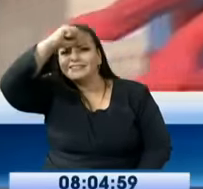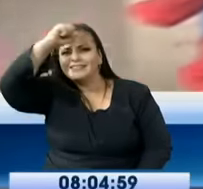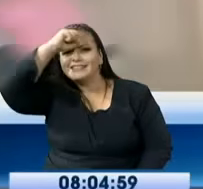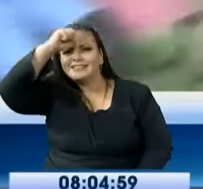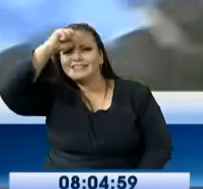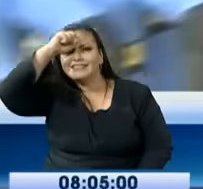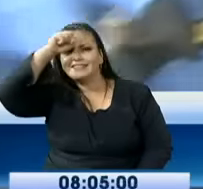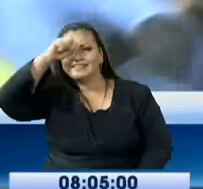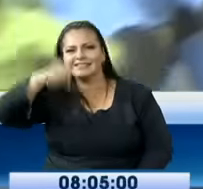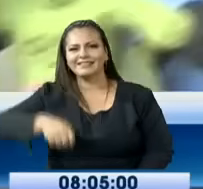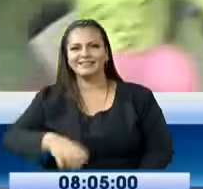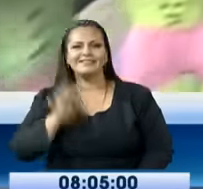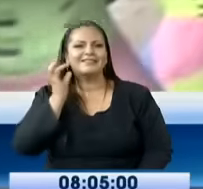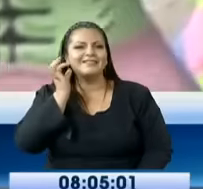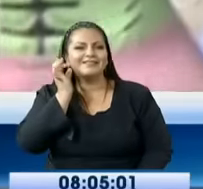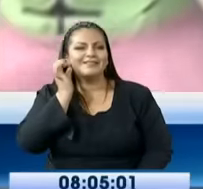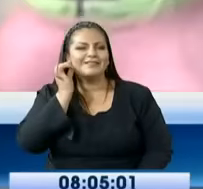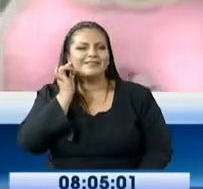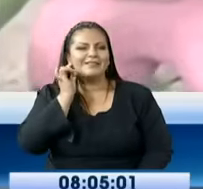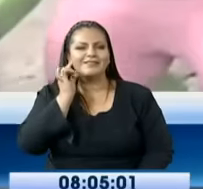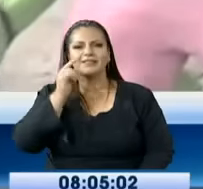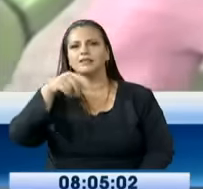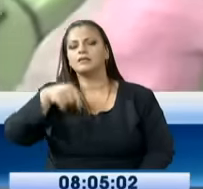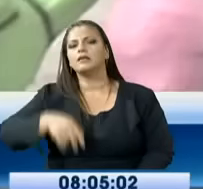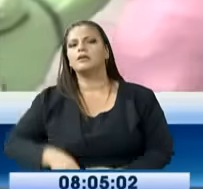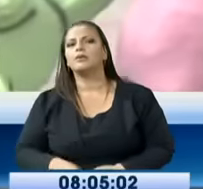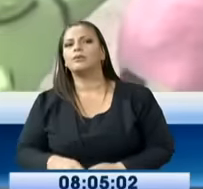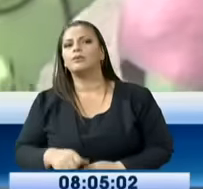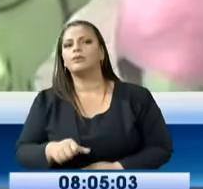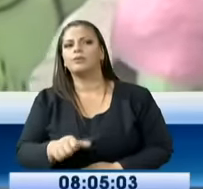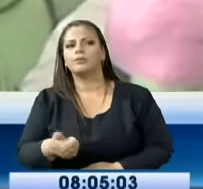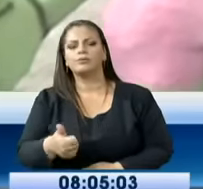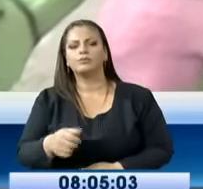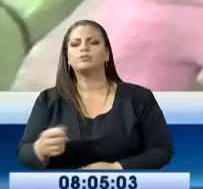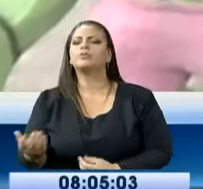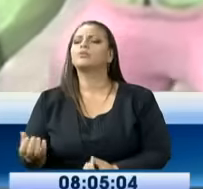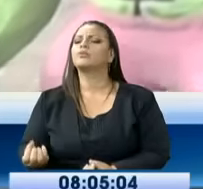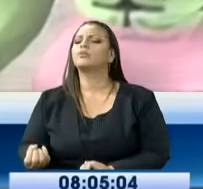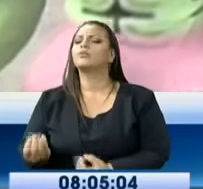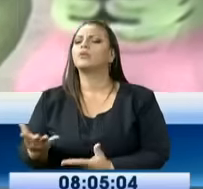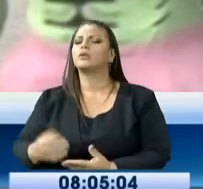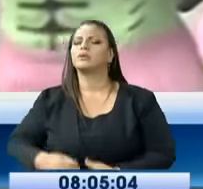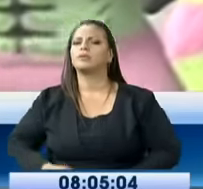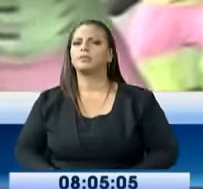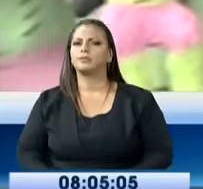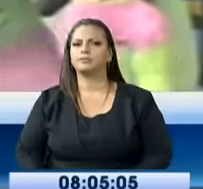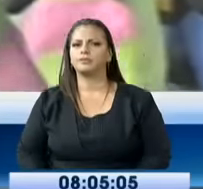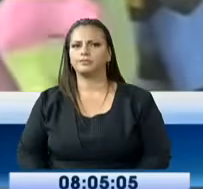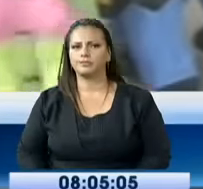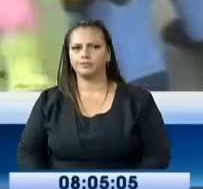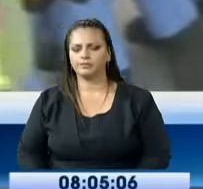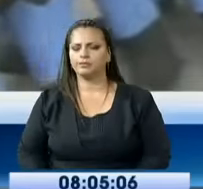a preguntarle por el precio también de los monigotes. Usted principalmente vende